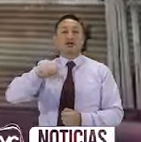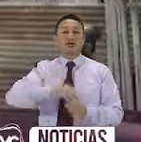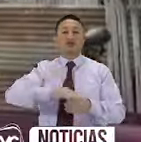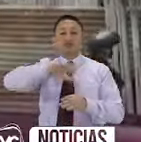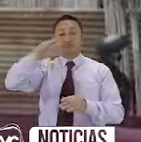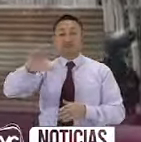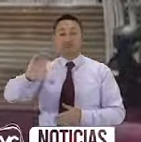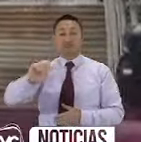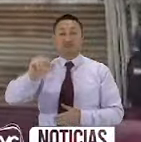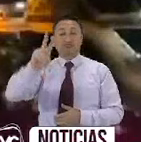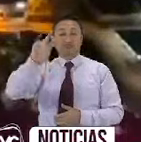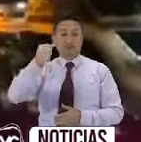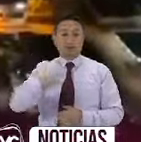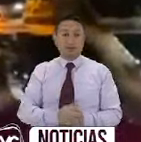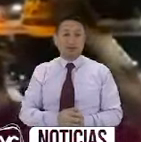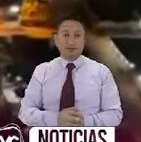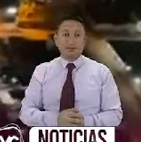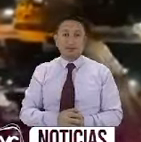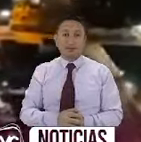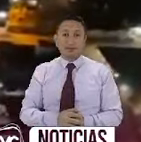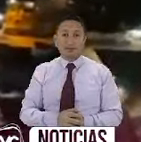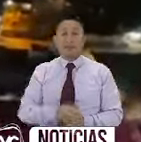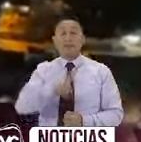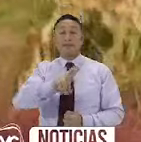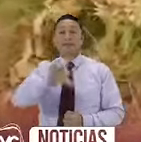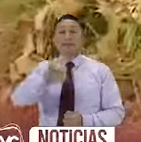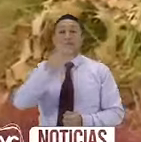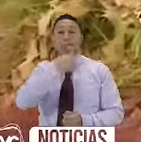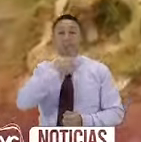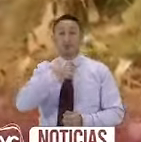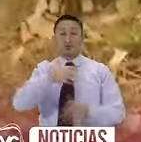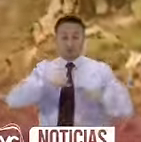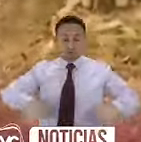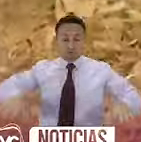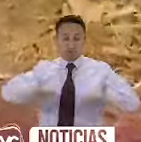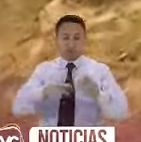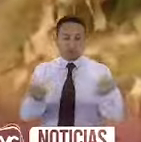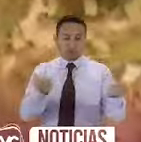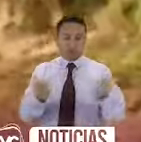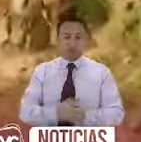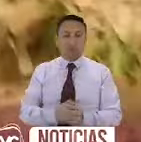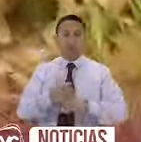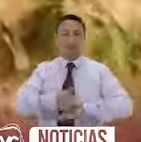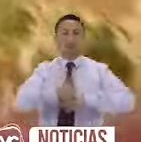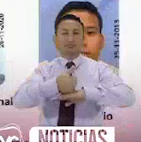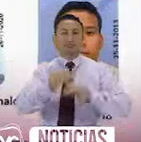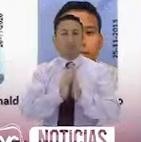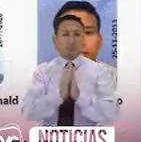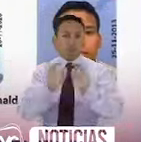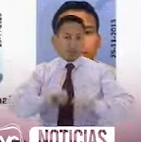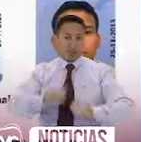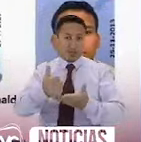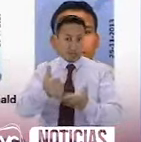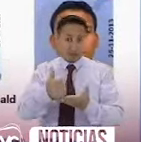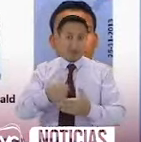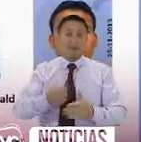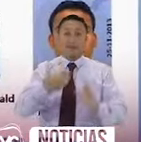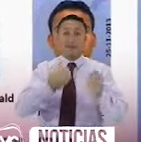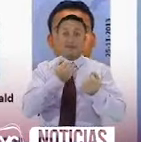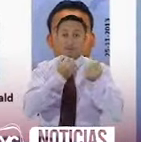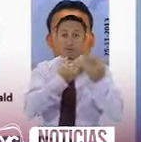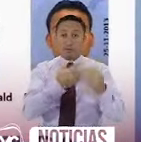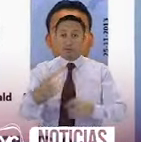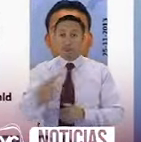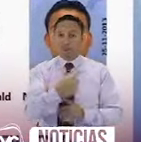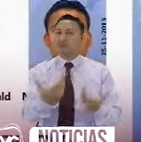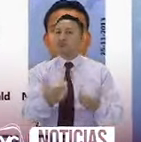Primavera y la cooperativa 28 de agosto. Las autoridades solicitan información para dar con el paradero de estos sujetos que habrían